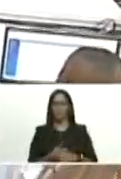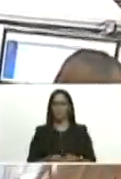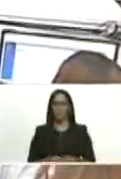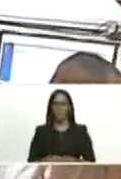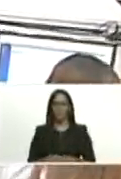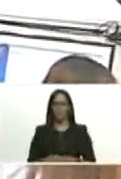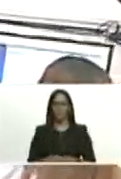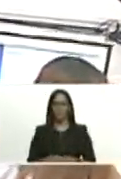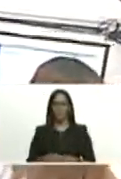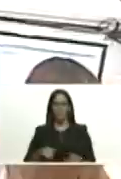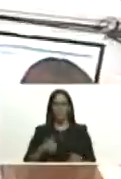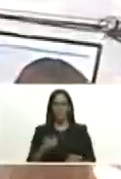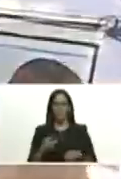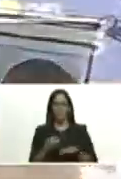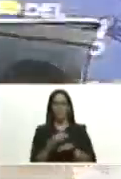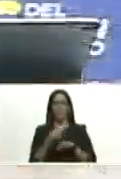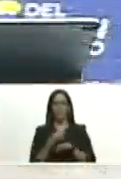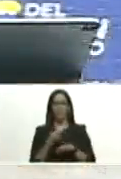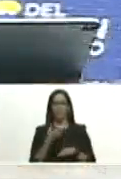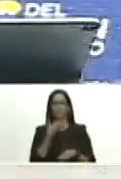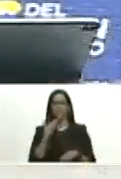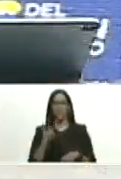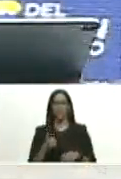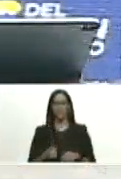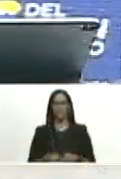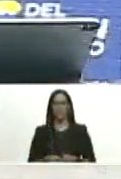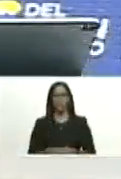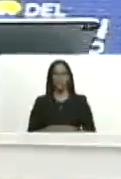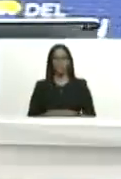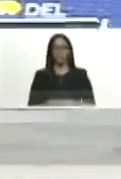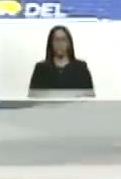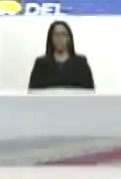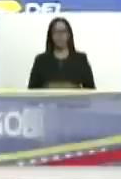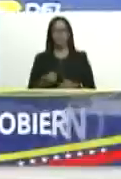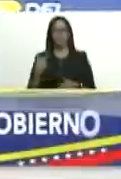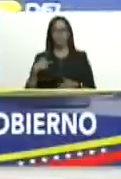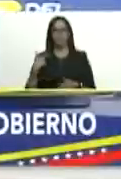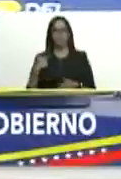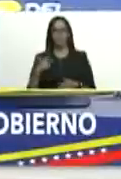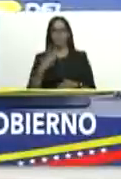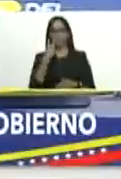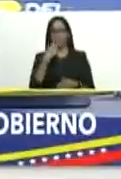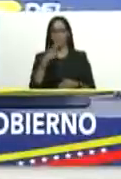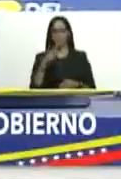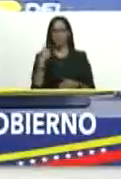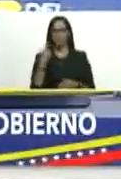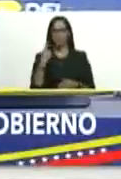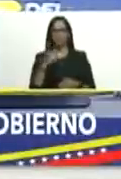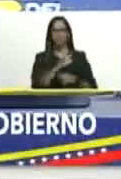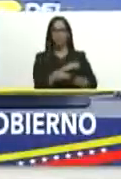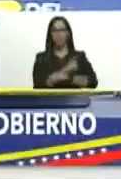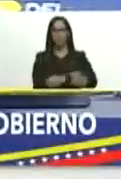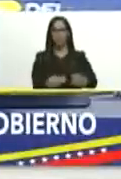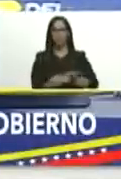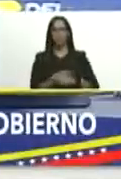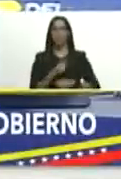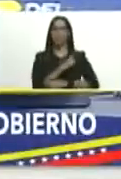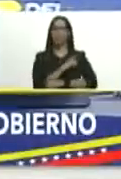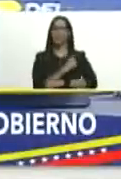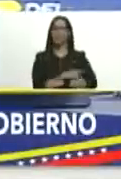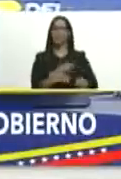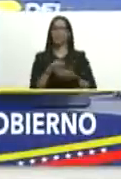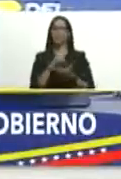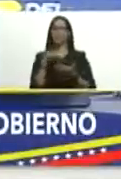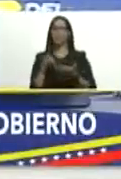y podemos gobernar cada vez mejor si tenemos la visión de que somos un solo poder, el poder